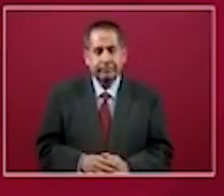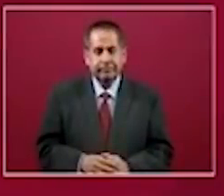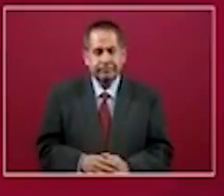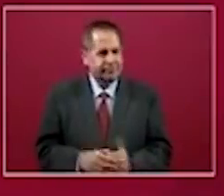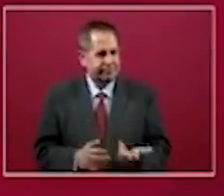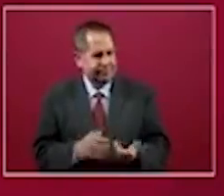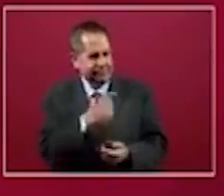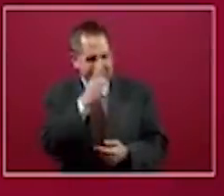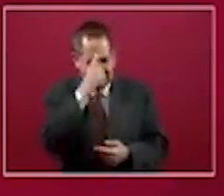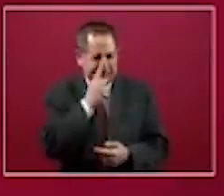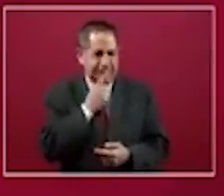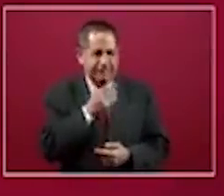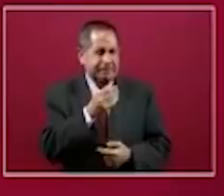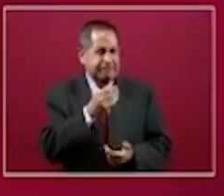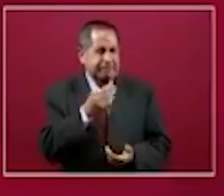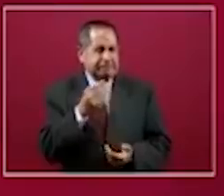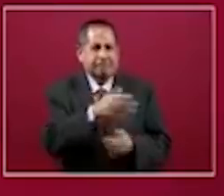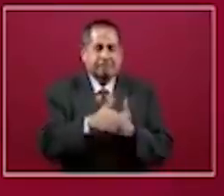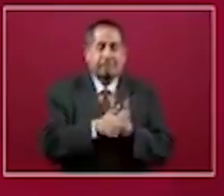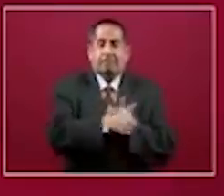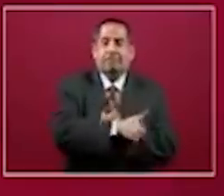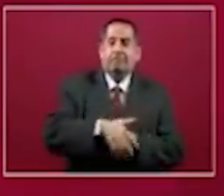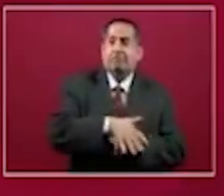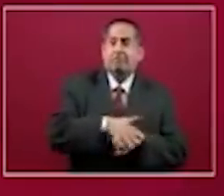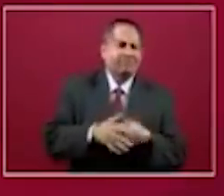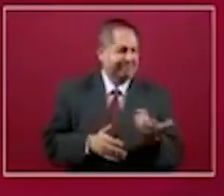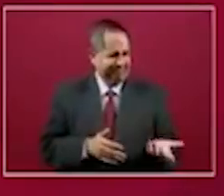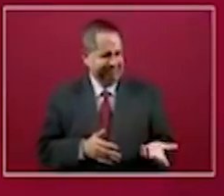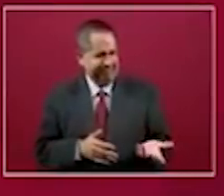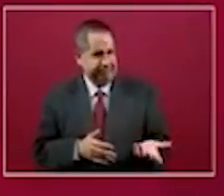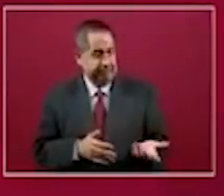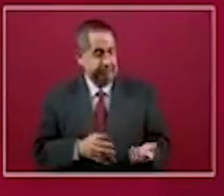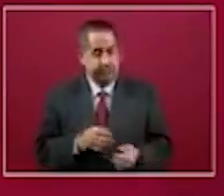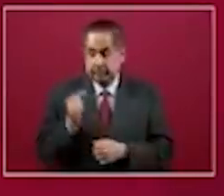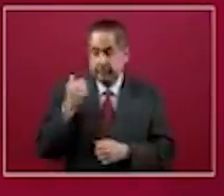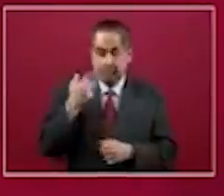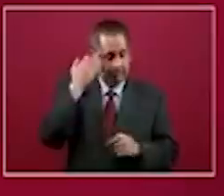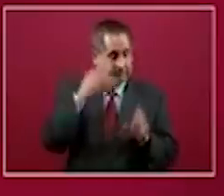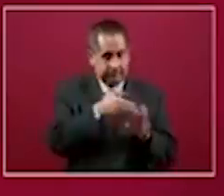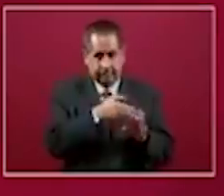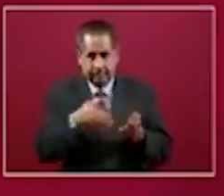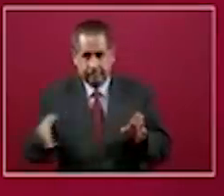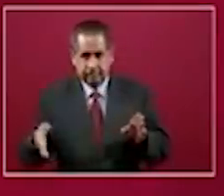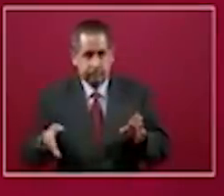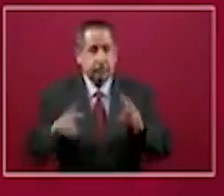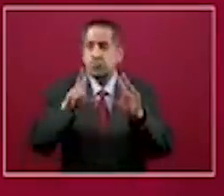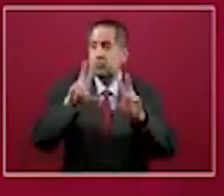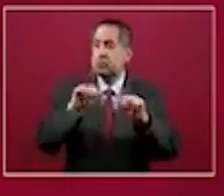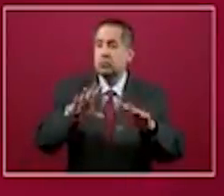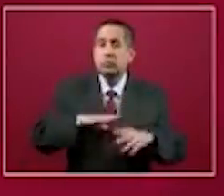¿Qué nivel de simulación? En este periodo, que no era delito grave la